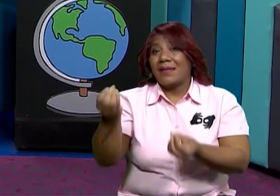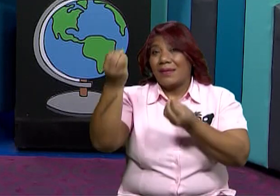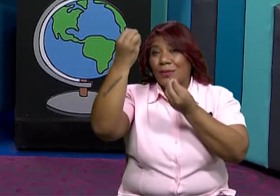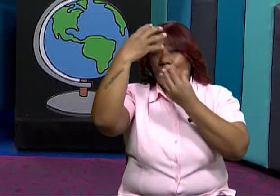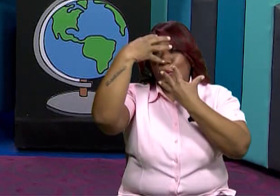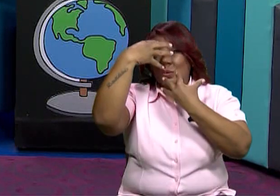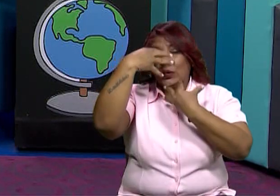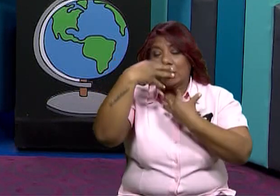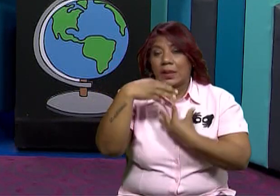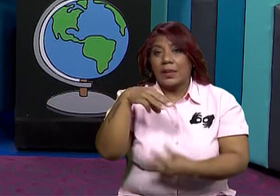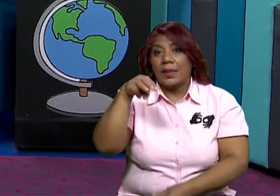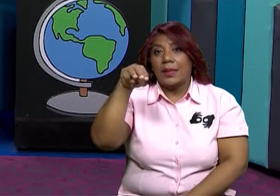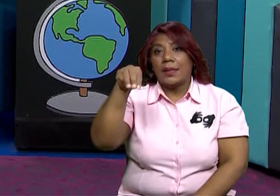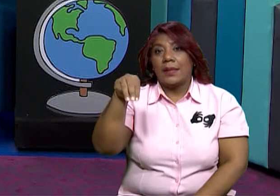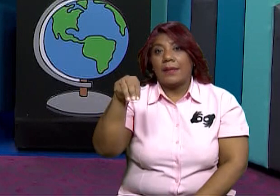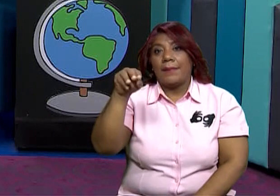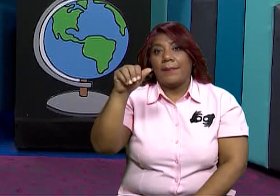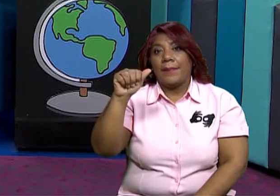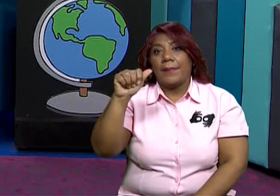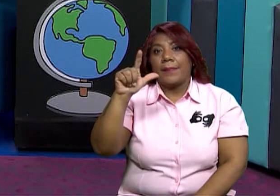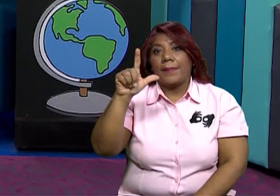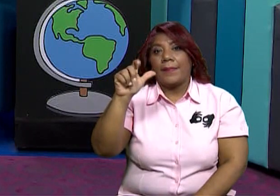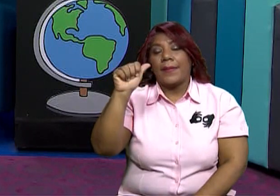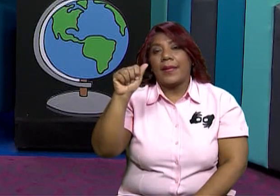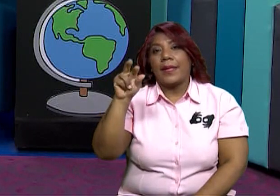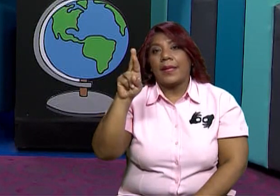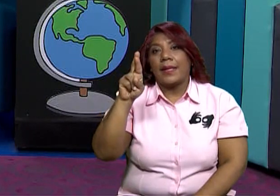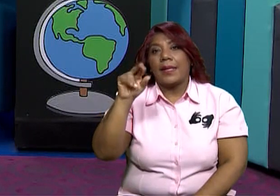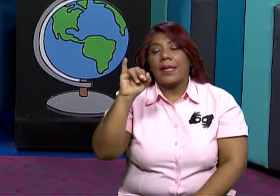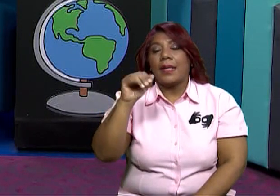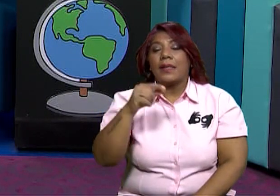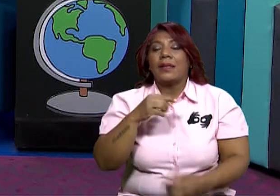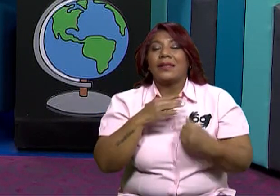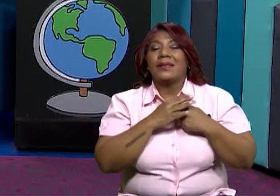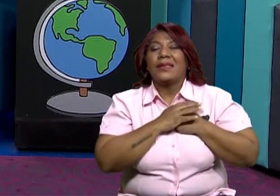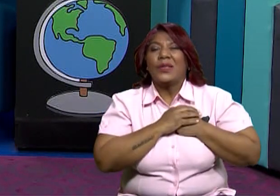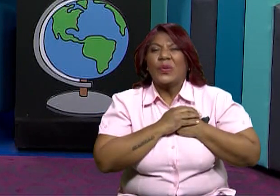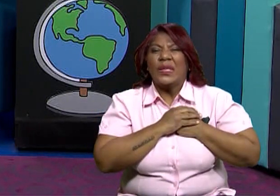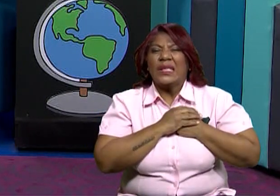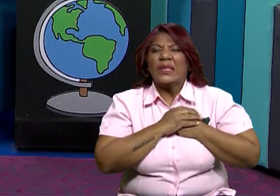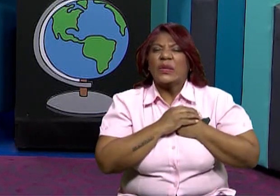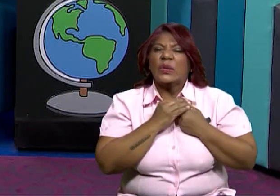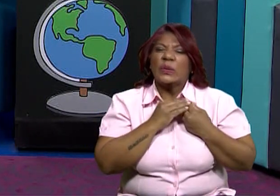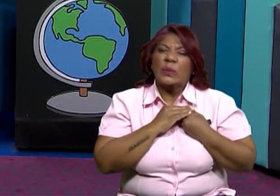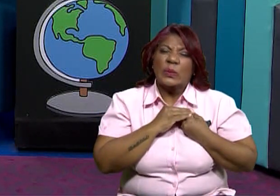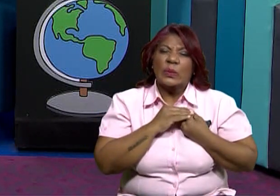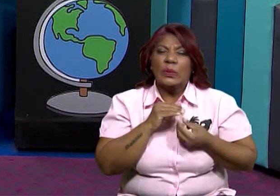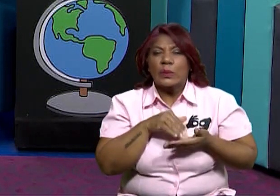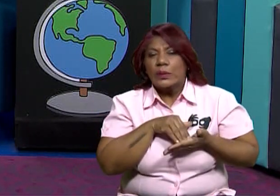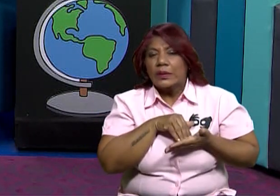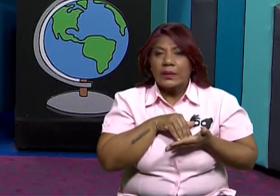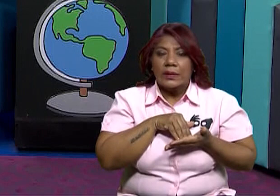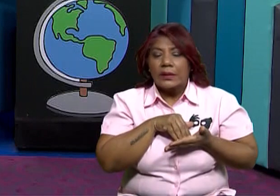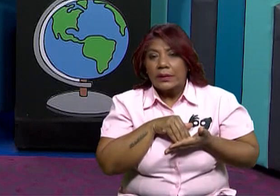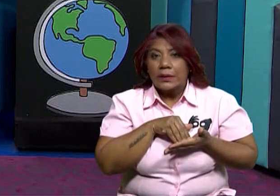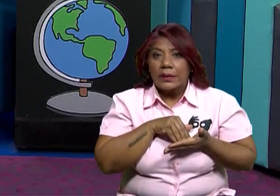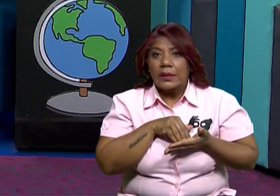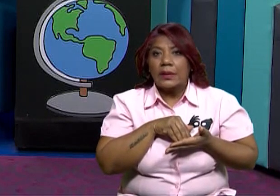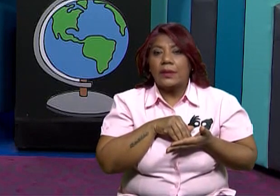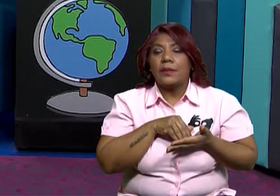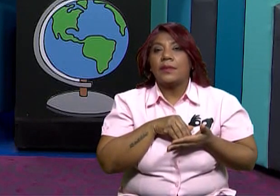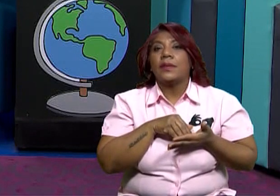malaria y empeora su situación pues de salud, que ya de por sí estaba pues mala. Después